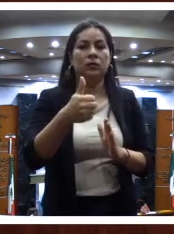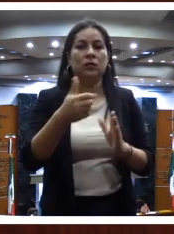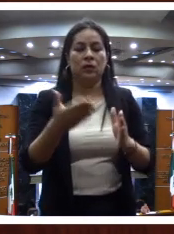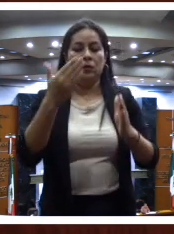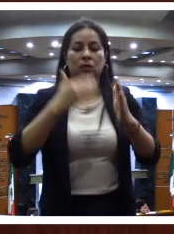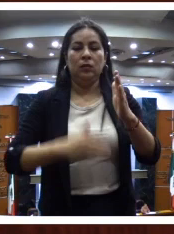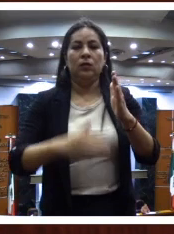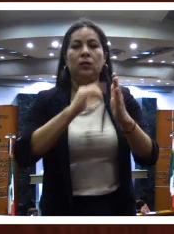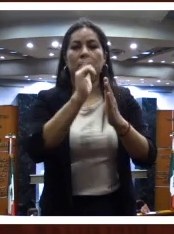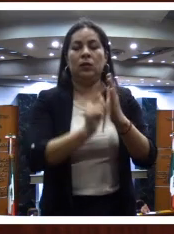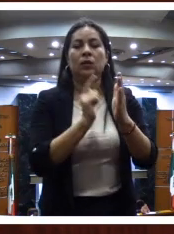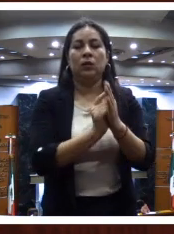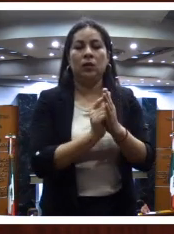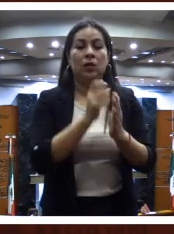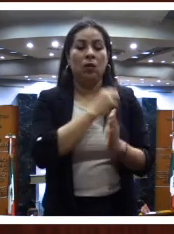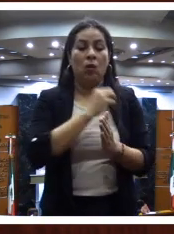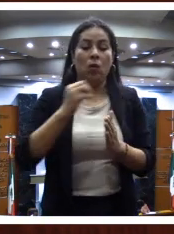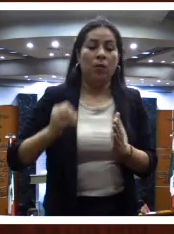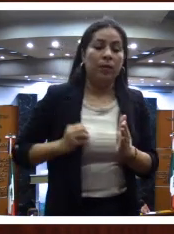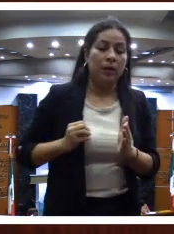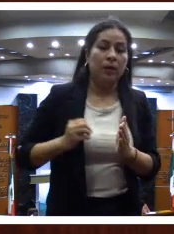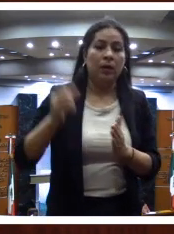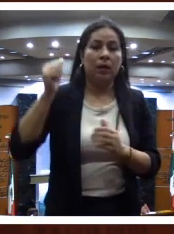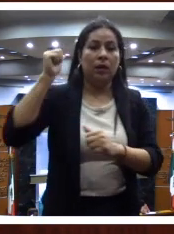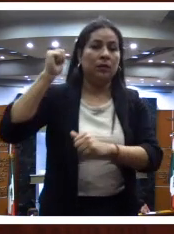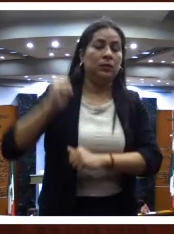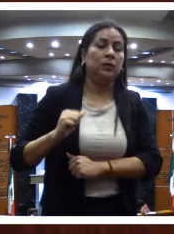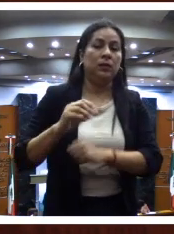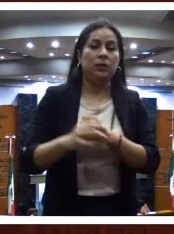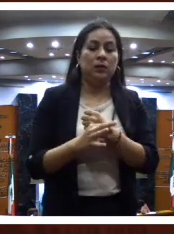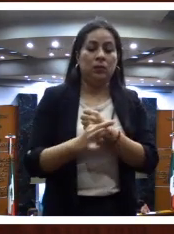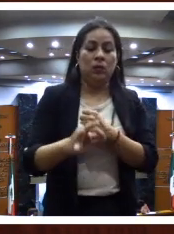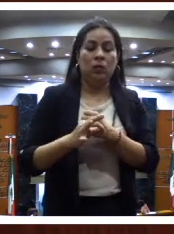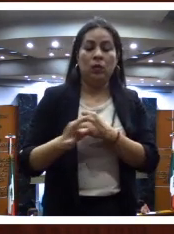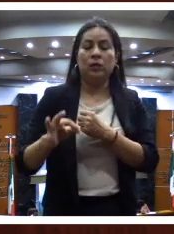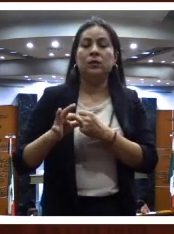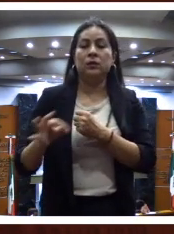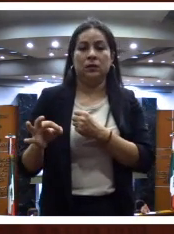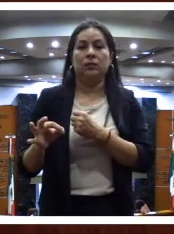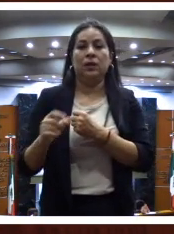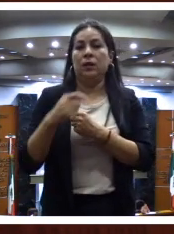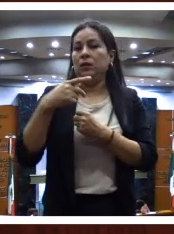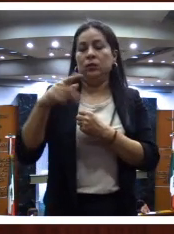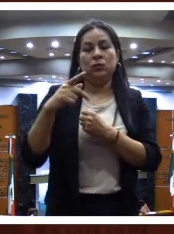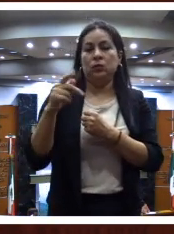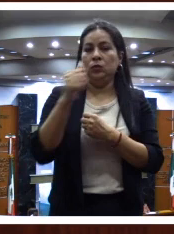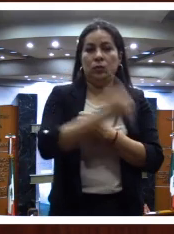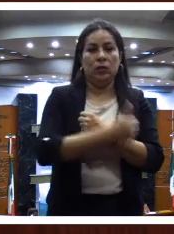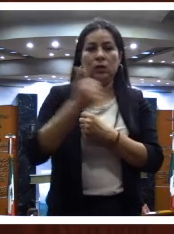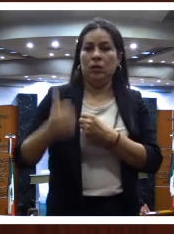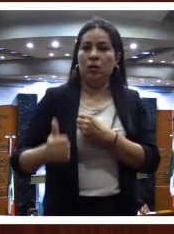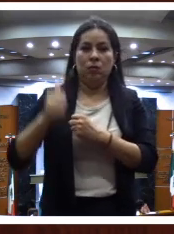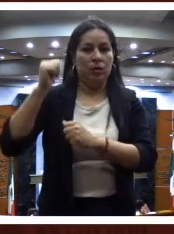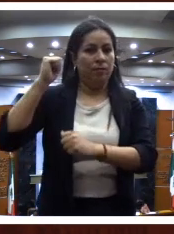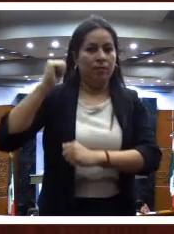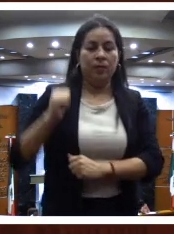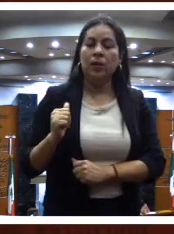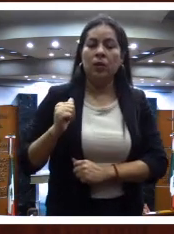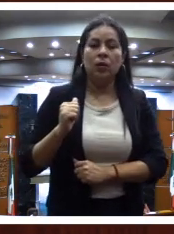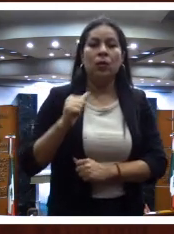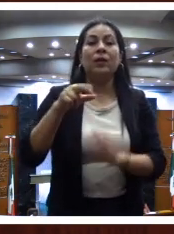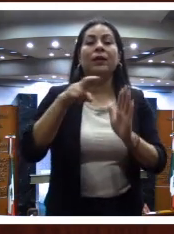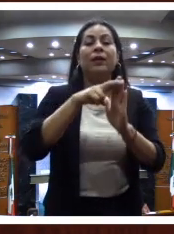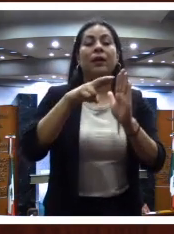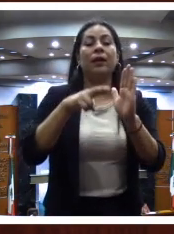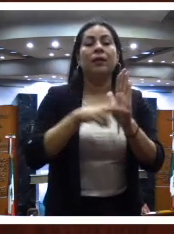transitorio de la ley obliga a las autoridades municipales a emitir en el ámbito de sus competencias un